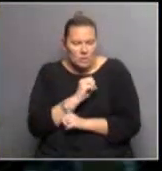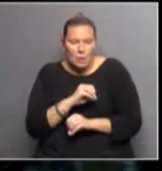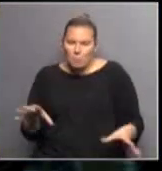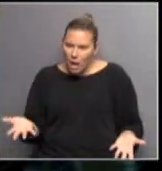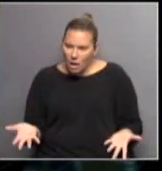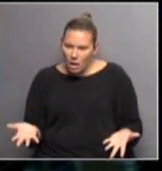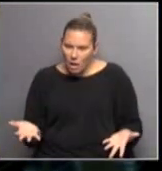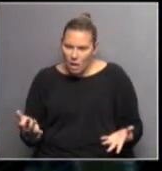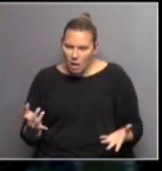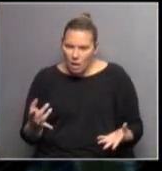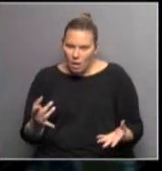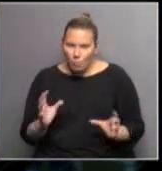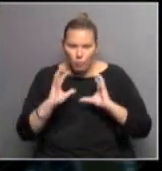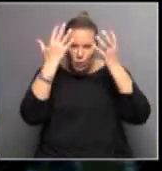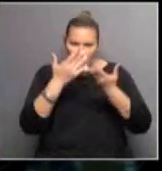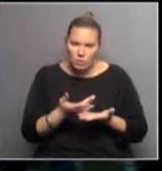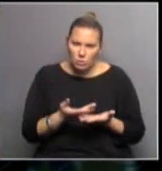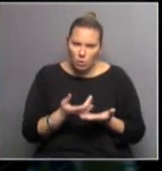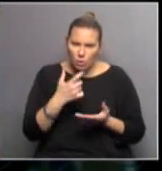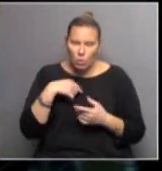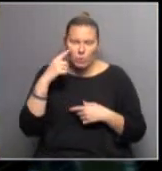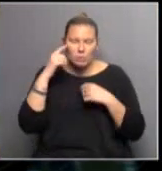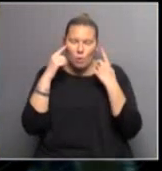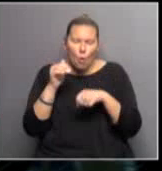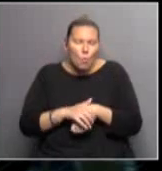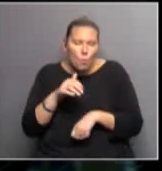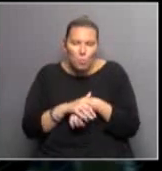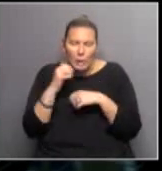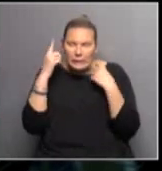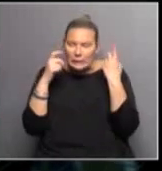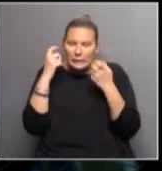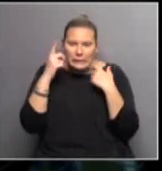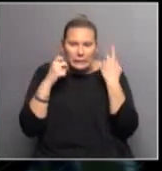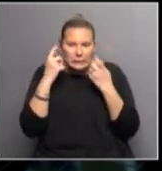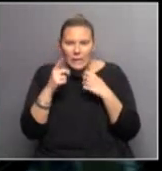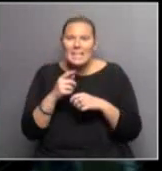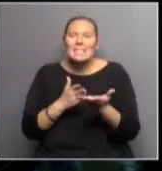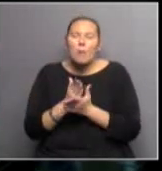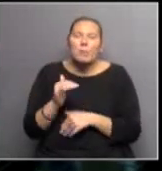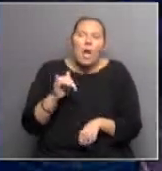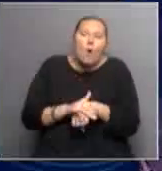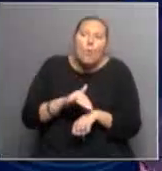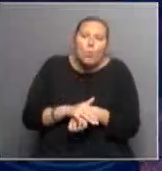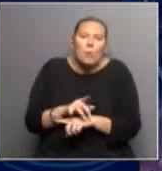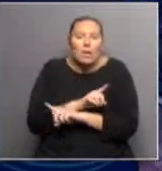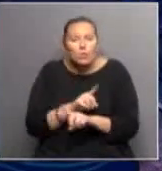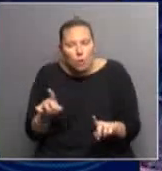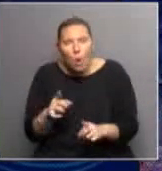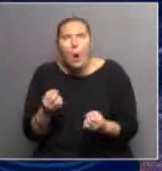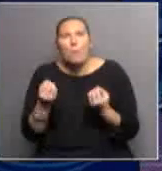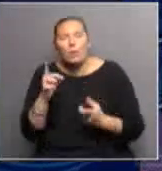violencia? Por supuesto que sí. ¿No hay como una cosa de remordimiento? Sí, bueno, no siempre hay remordimiento porque en